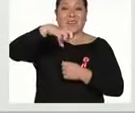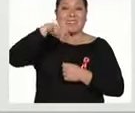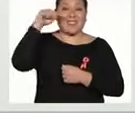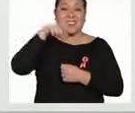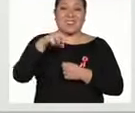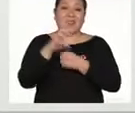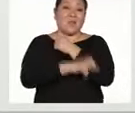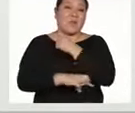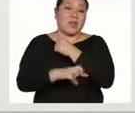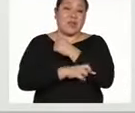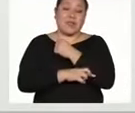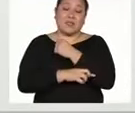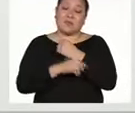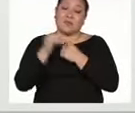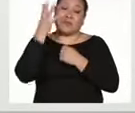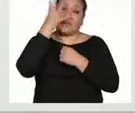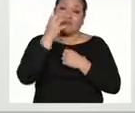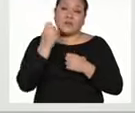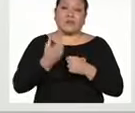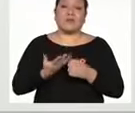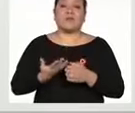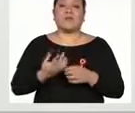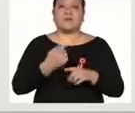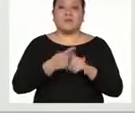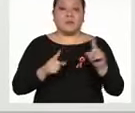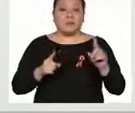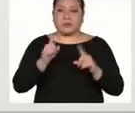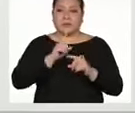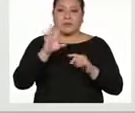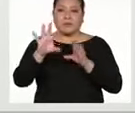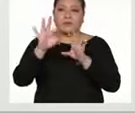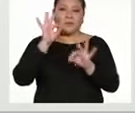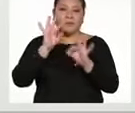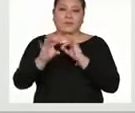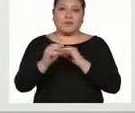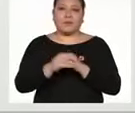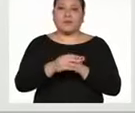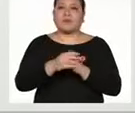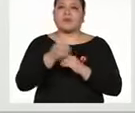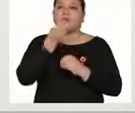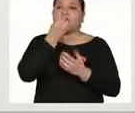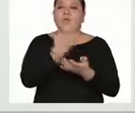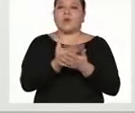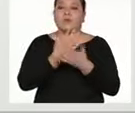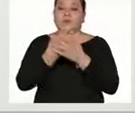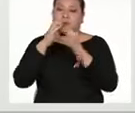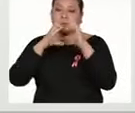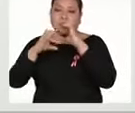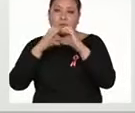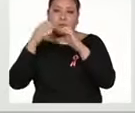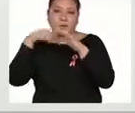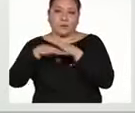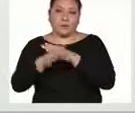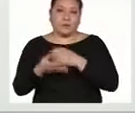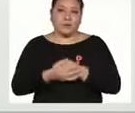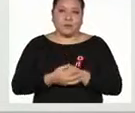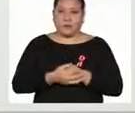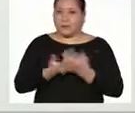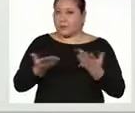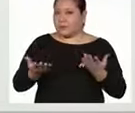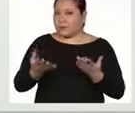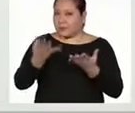un país muy rico, pero hasta el momento no puede encontrar una adecuada comunicación interna.